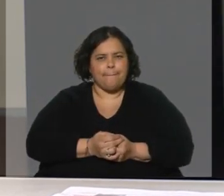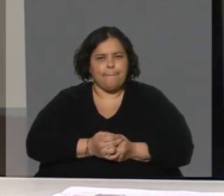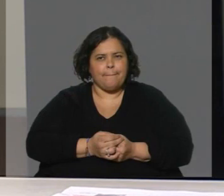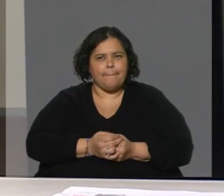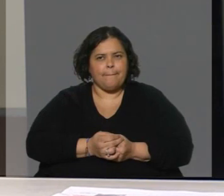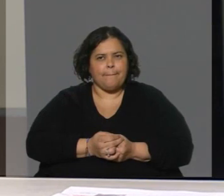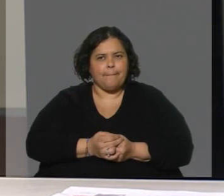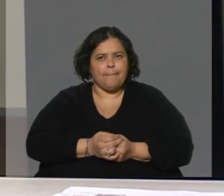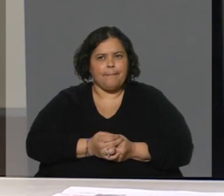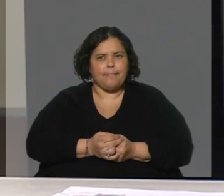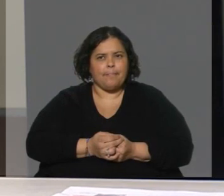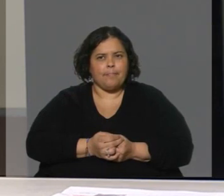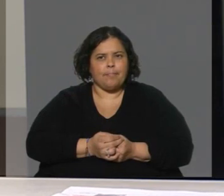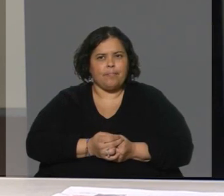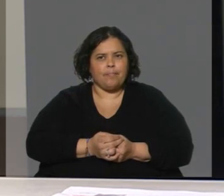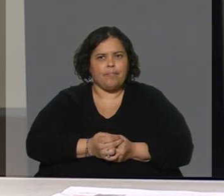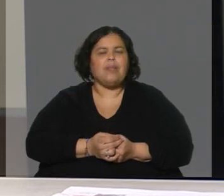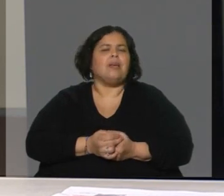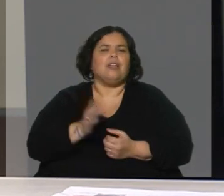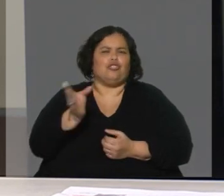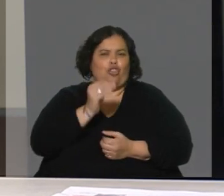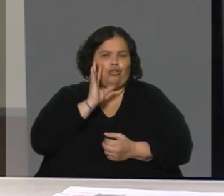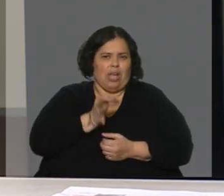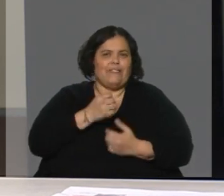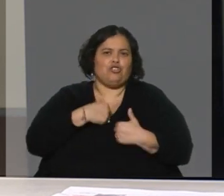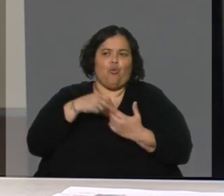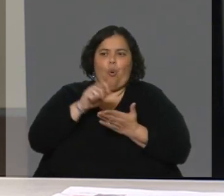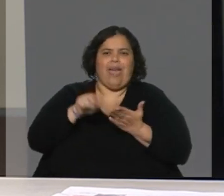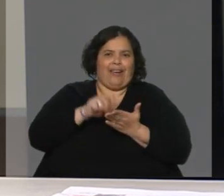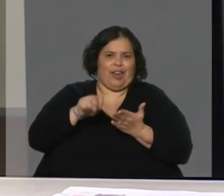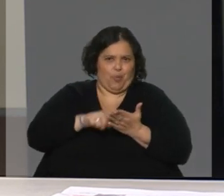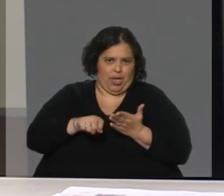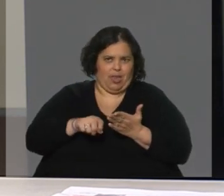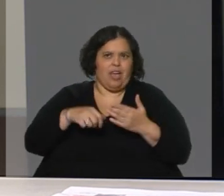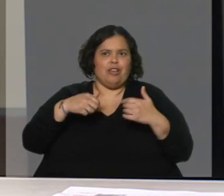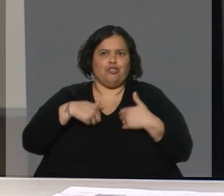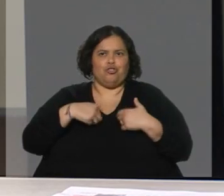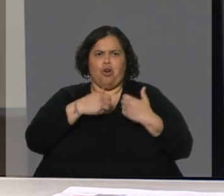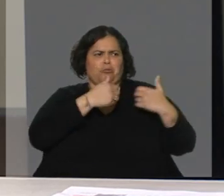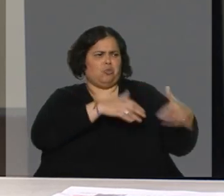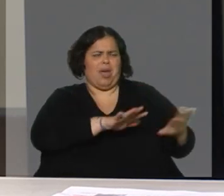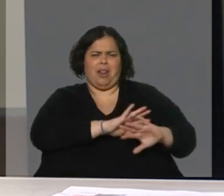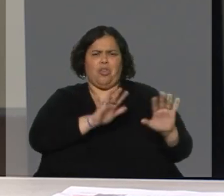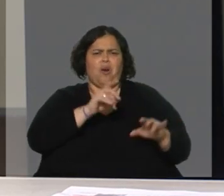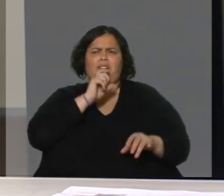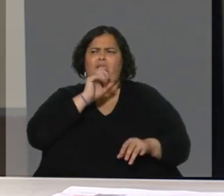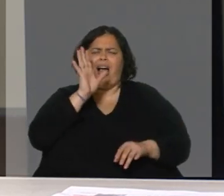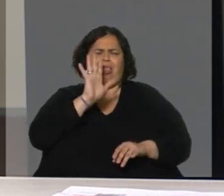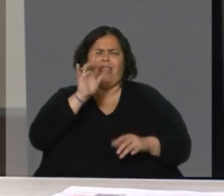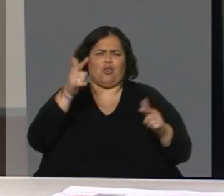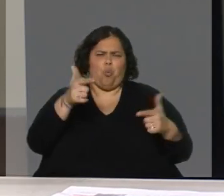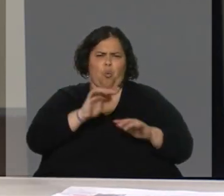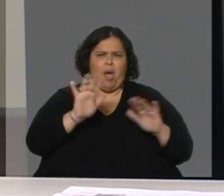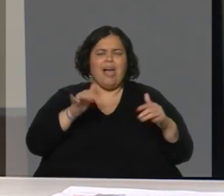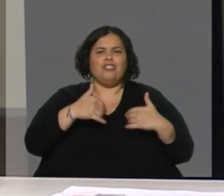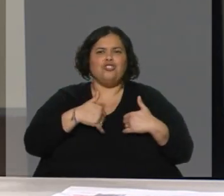obviamente es le voy a escribir desde un lugar de alguien que sabe soltar o sea yo no tengo broncas de nada al contrario estoy encantada por el hecho de